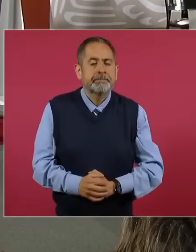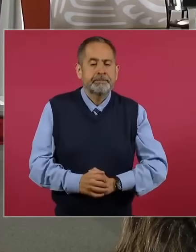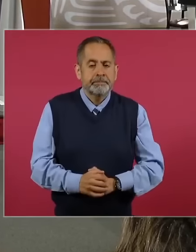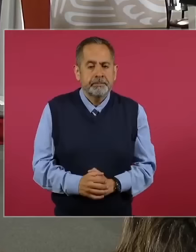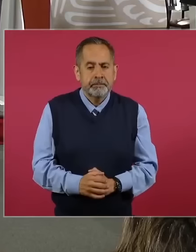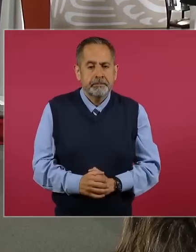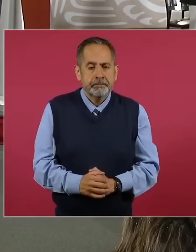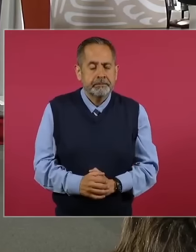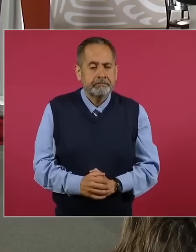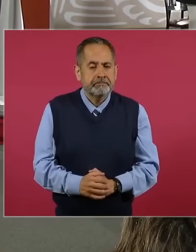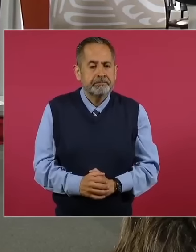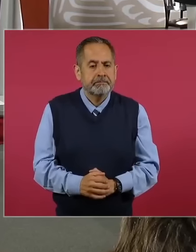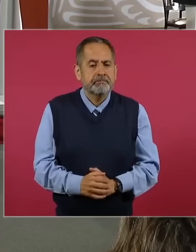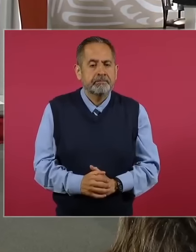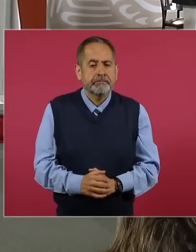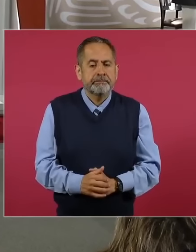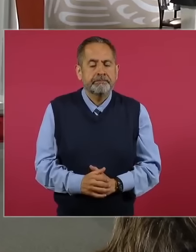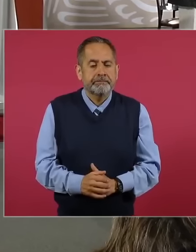de acuerdo a